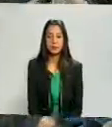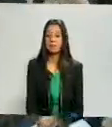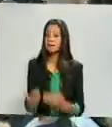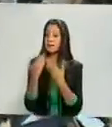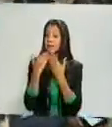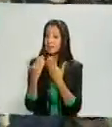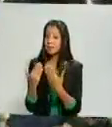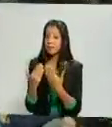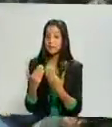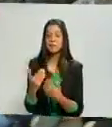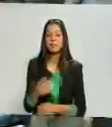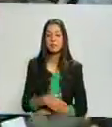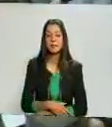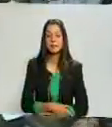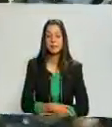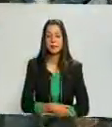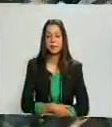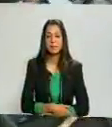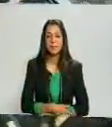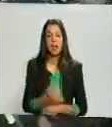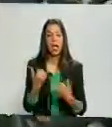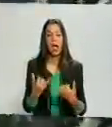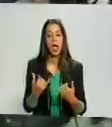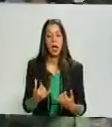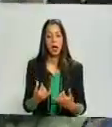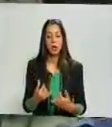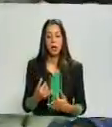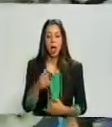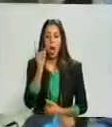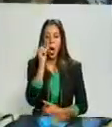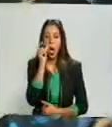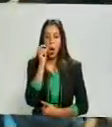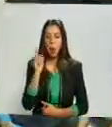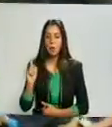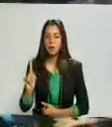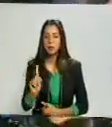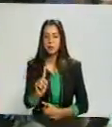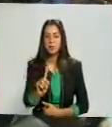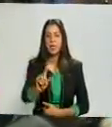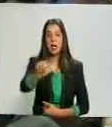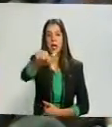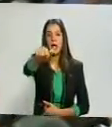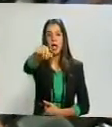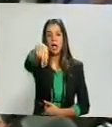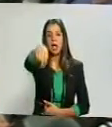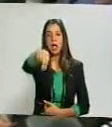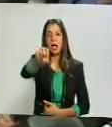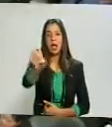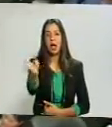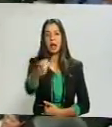Gracias, constituyente. Tiene la palabra el constituyente Ángel Marcano,